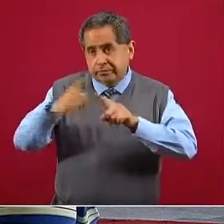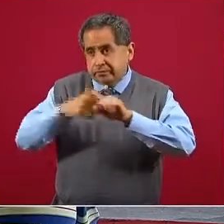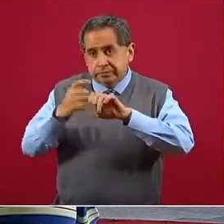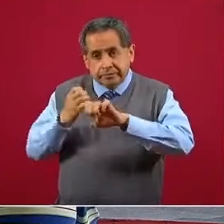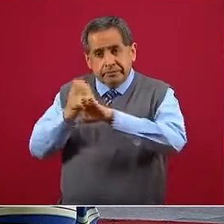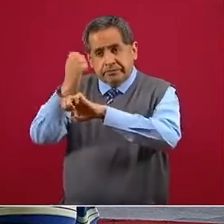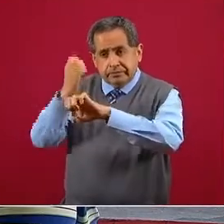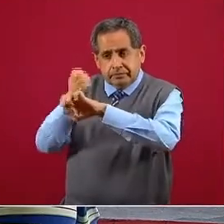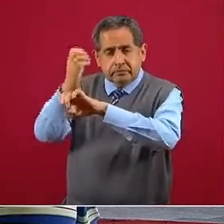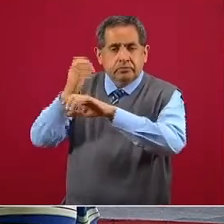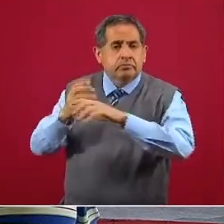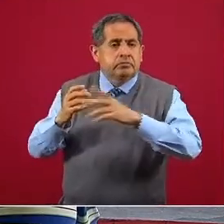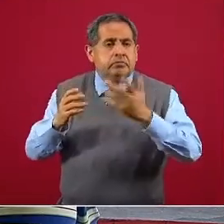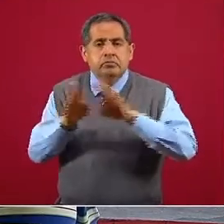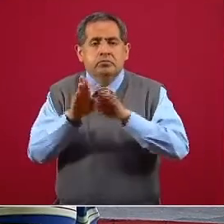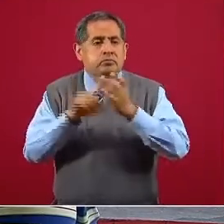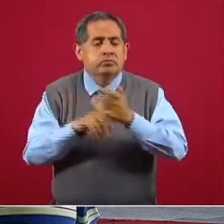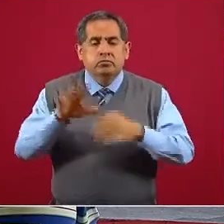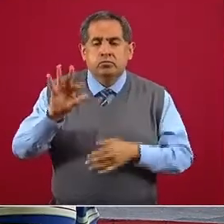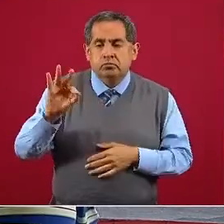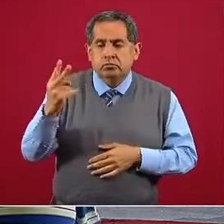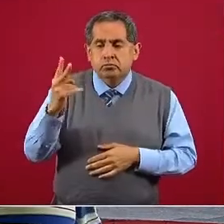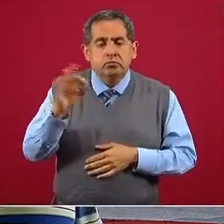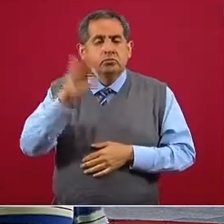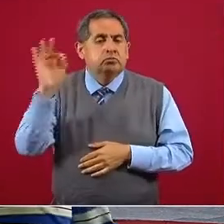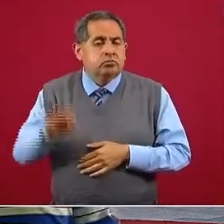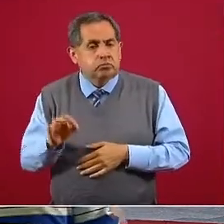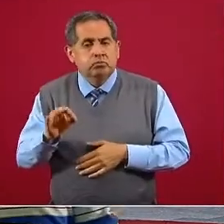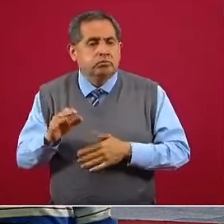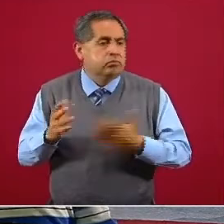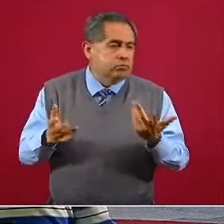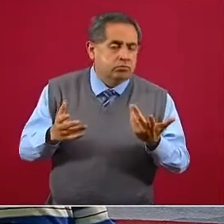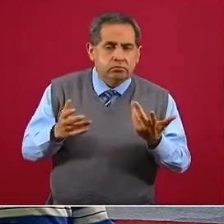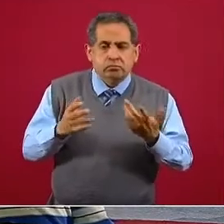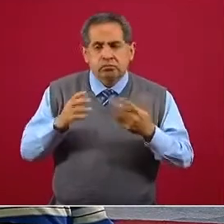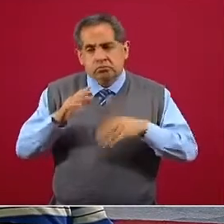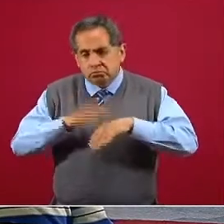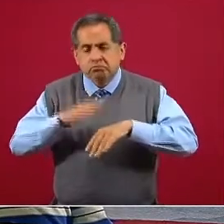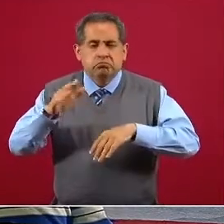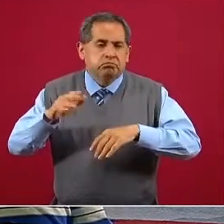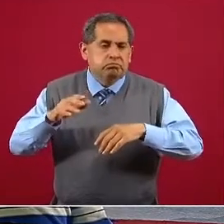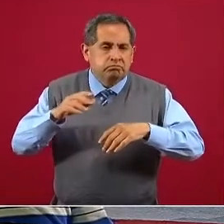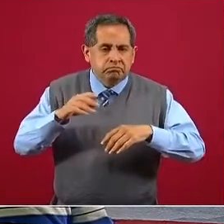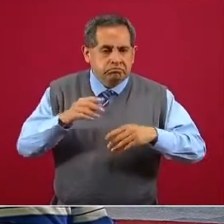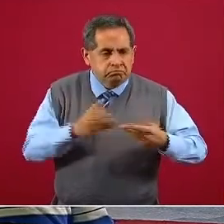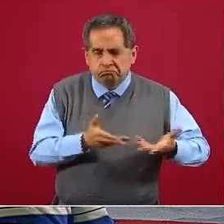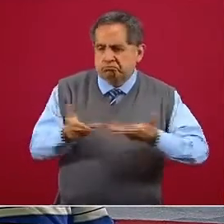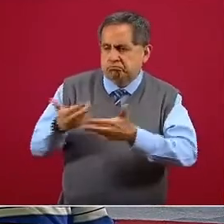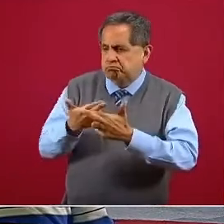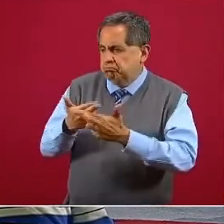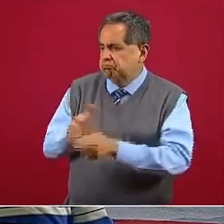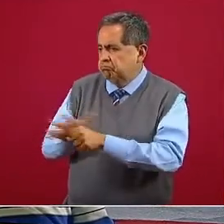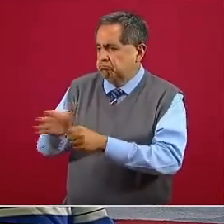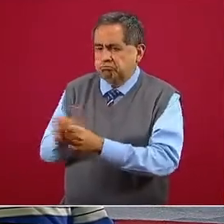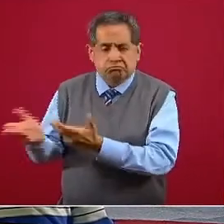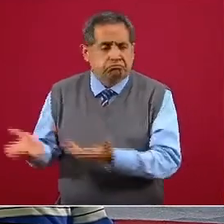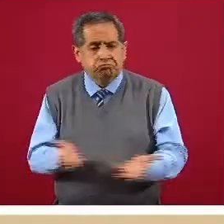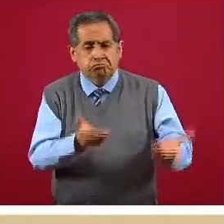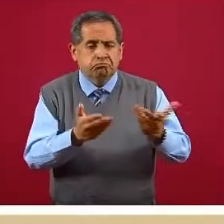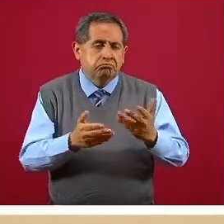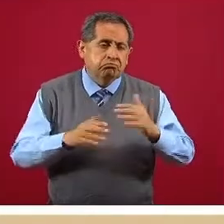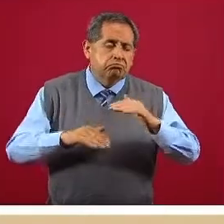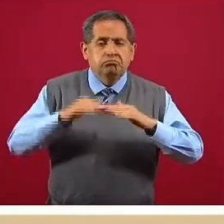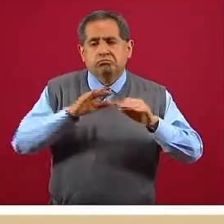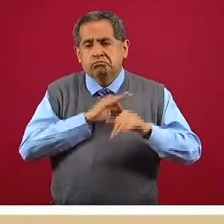entidades federativas tienen un 42% o más de disponibilidad de estas camas, que puede llegar a ser tan alta